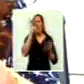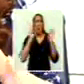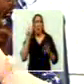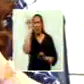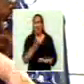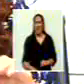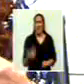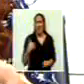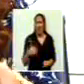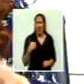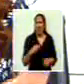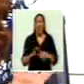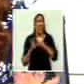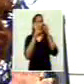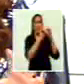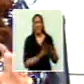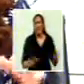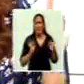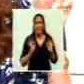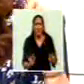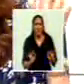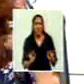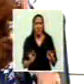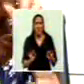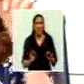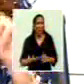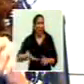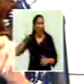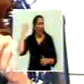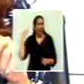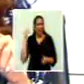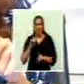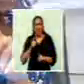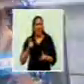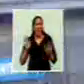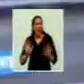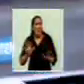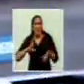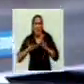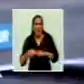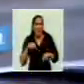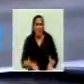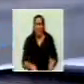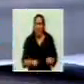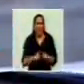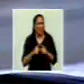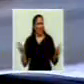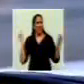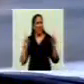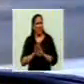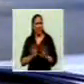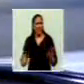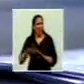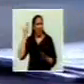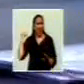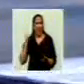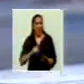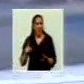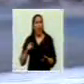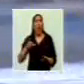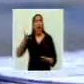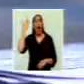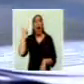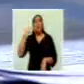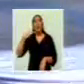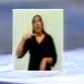nunca se había hecho. Ya no hay que venir a Buenos Aires, como muchas veces había, todos los vuelos eran radiales, había que venir